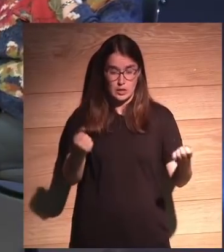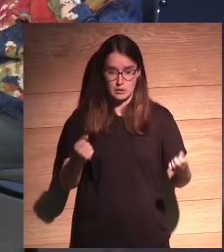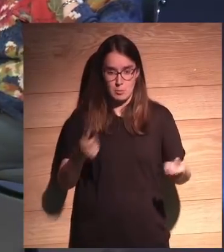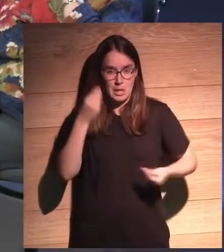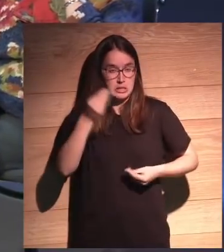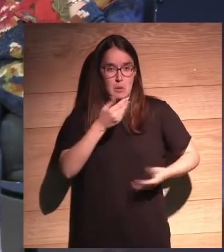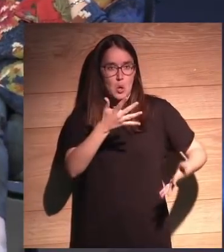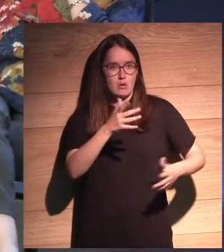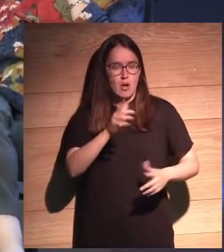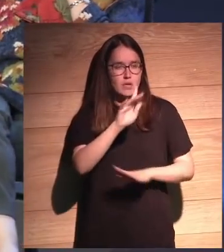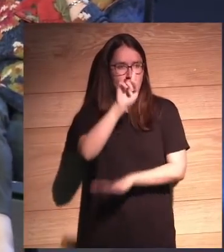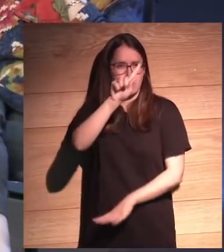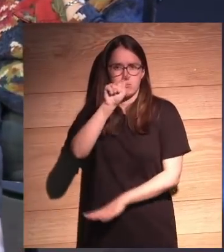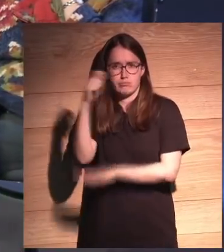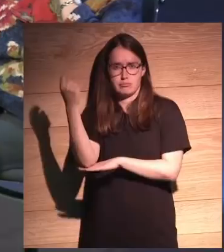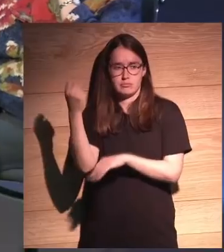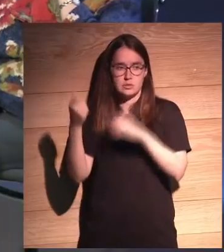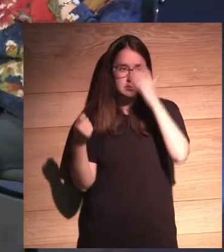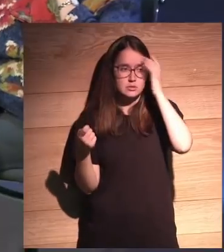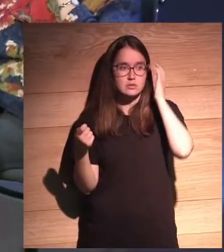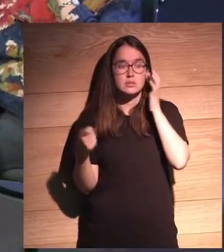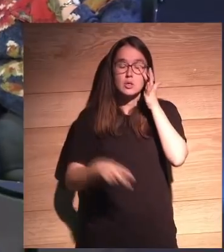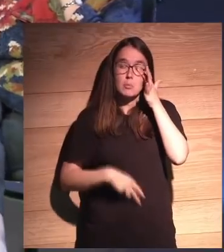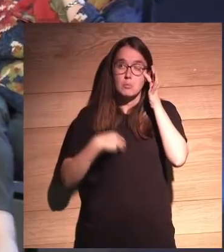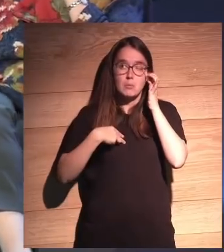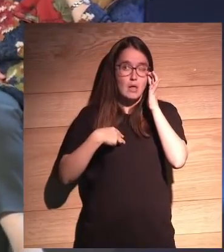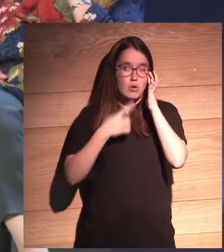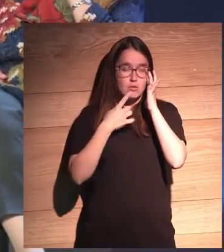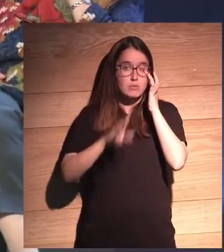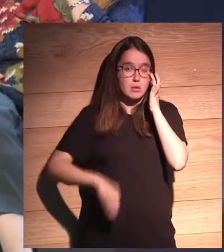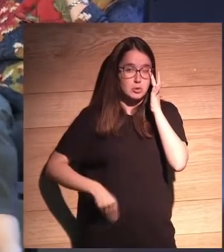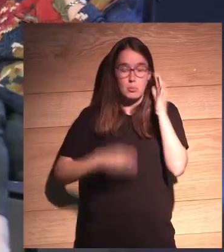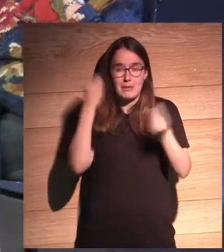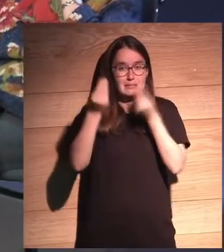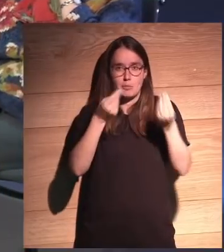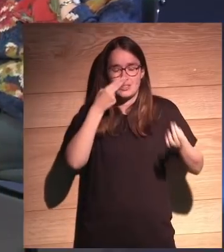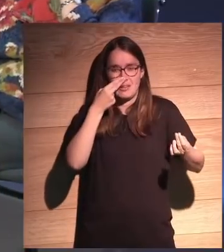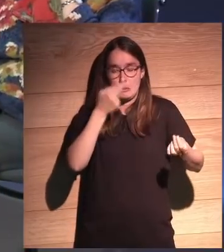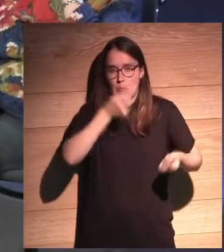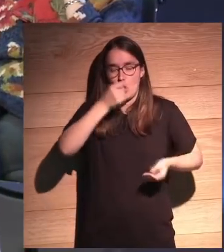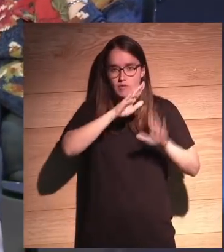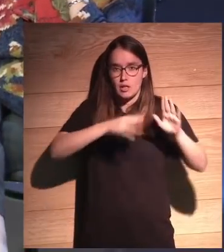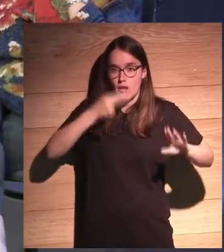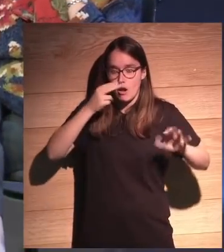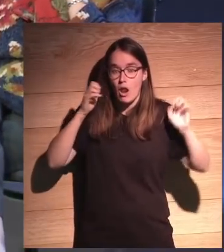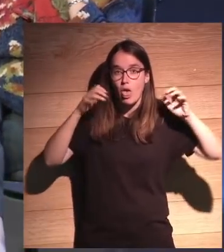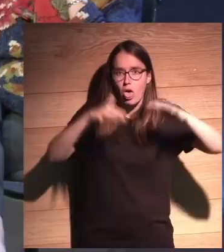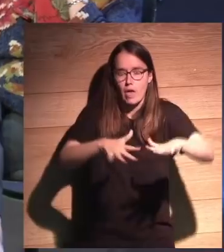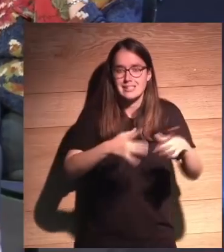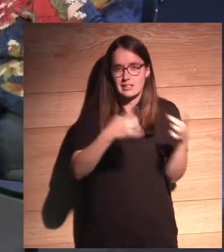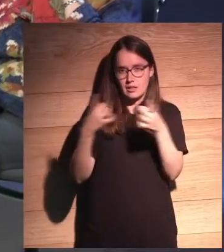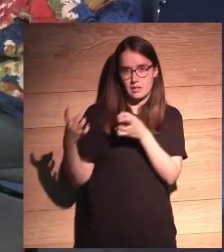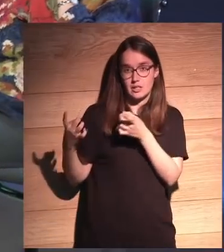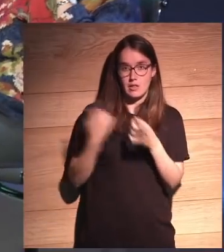inesperado, esto a mí me lo han confesado desde el propio Prado, que no contaban con este interés, ¿no? Esta necesidad que